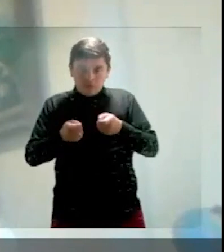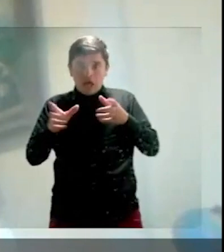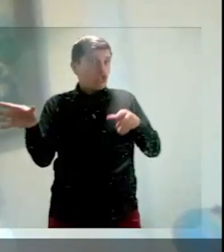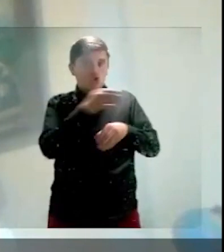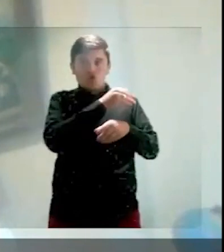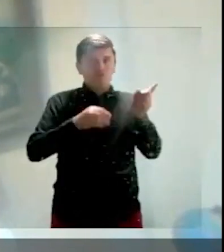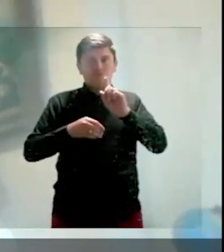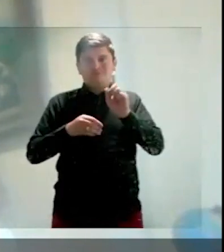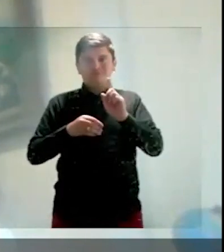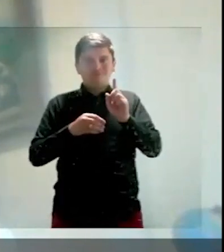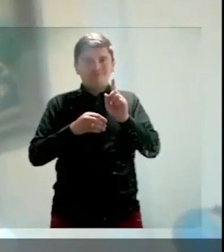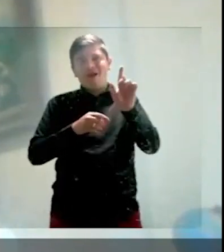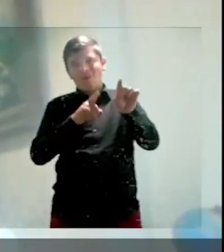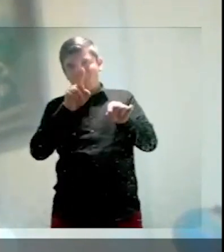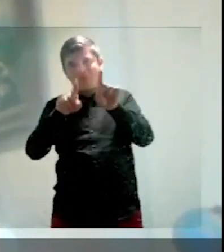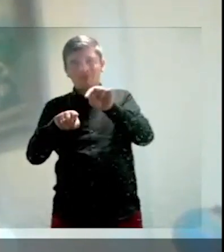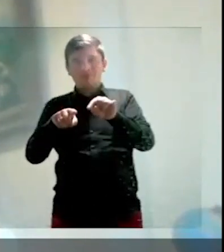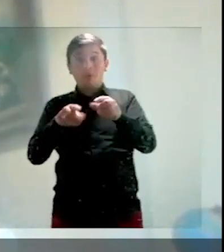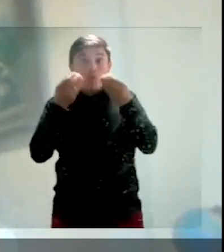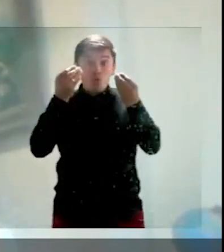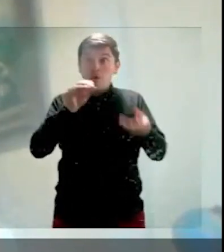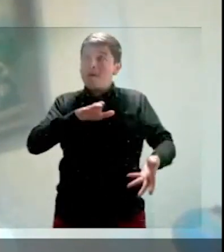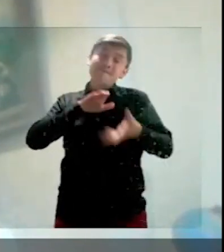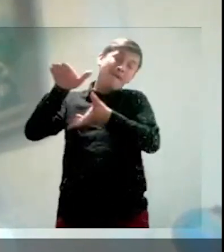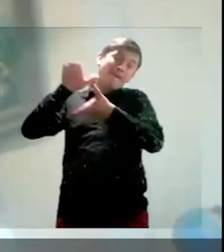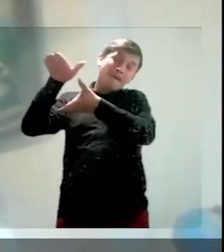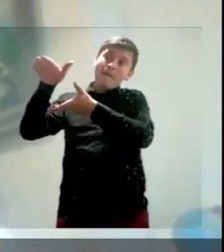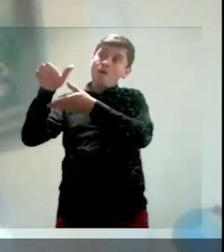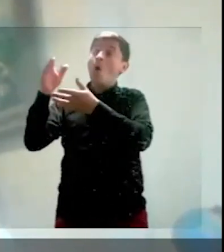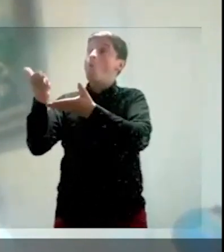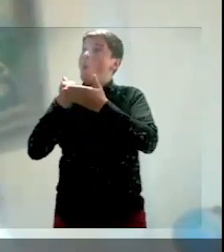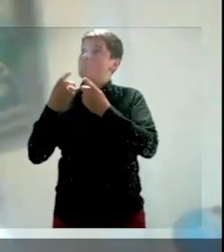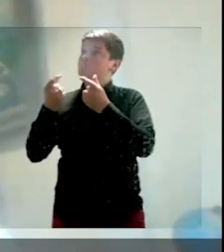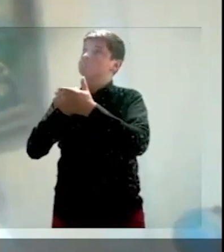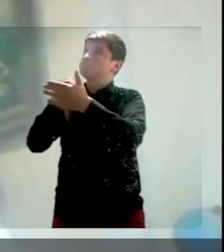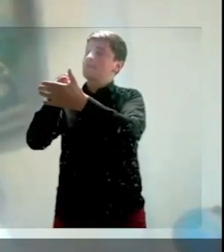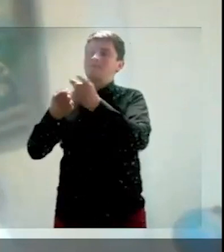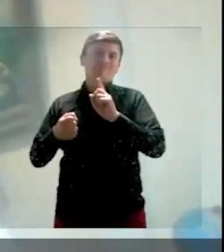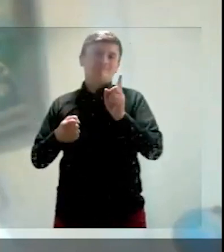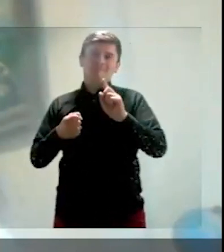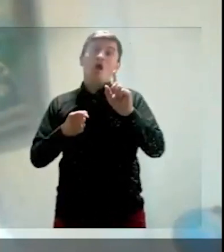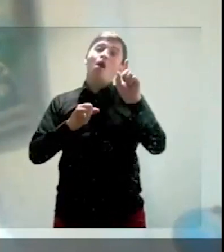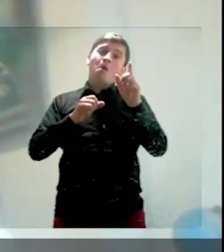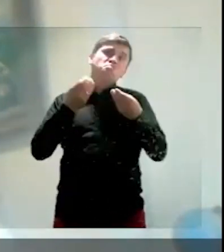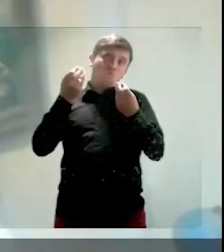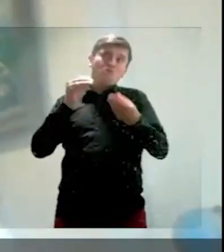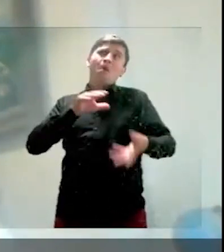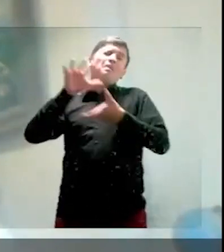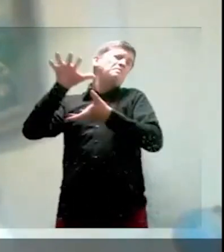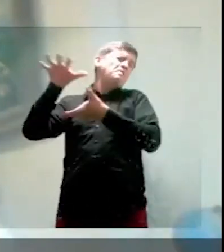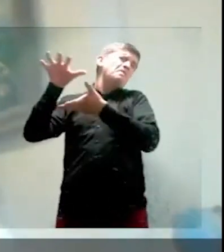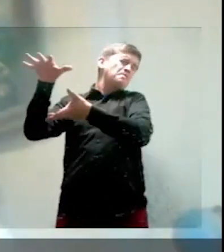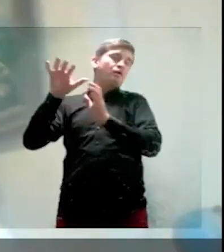muchas no es garantía de que todas prosperen. Es posible que sí, que lleguen muchas, que la